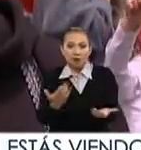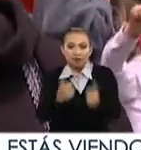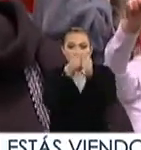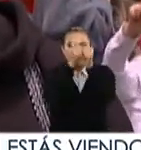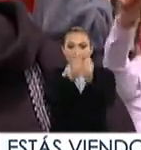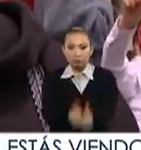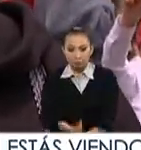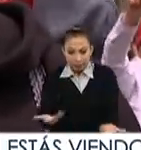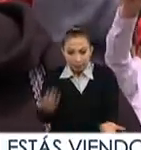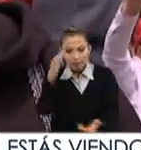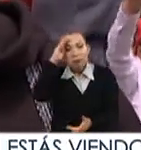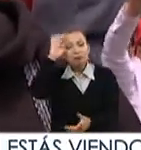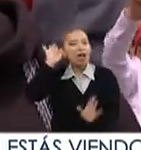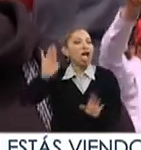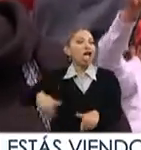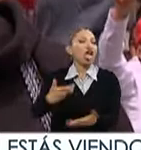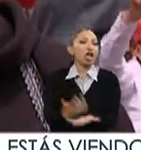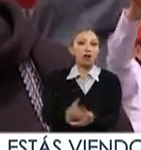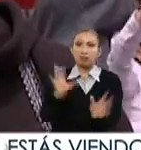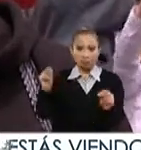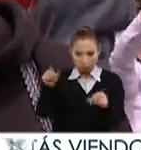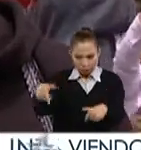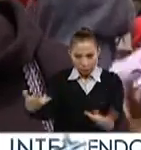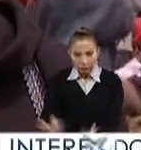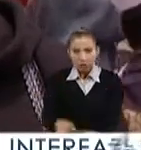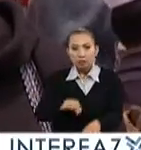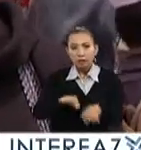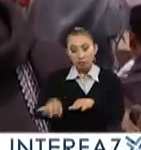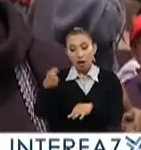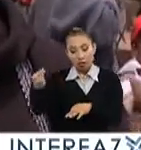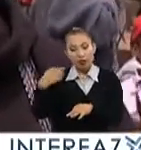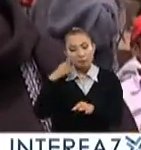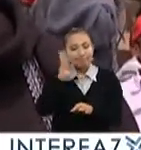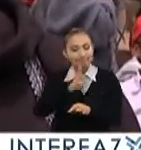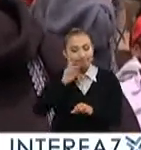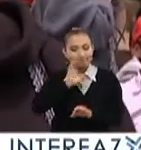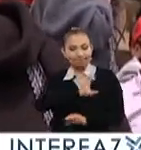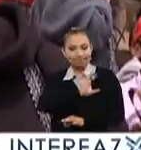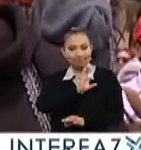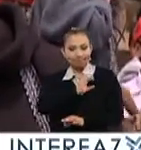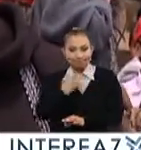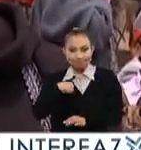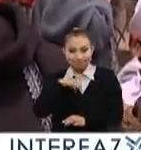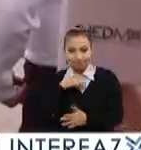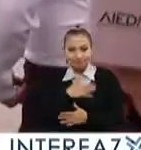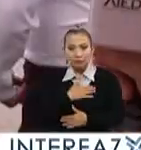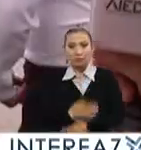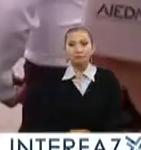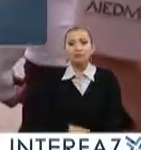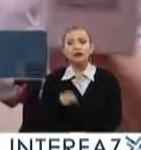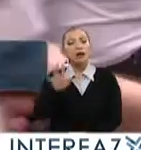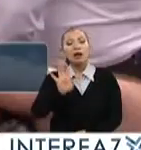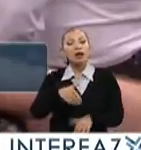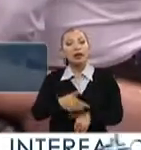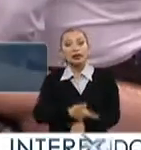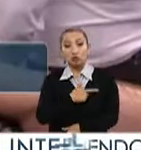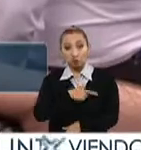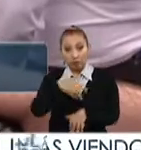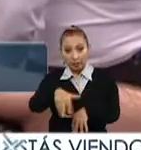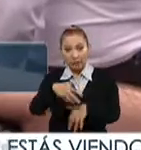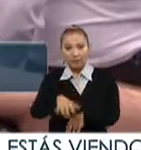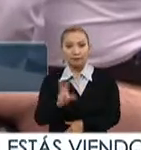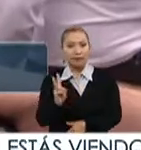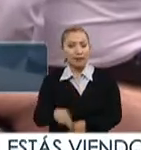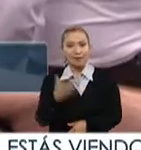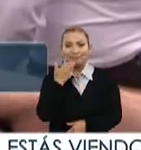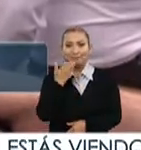están y pensamos que no hacen nada, pero sí. Y esto es una muestra de cariño de ellos hacia nosotros. ¿Qué te parece el desfile? No,